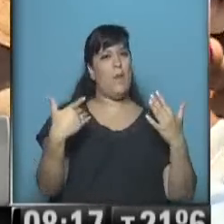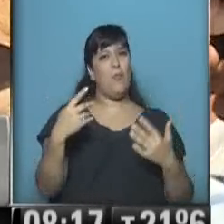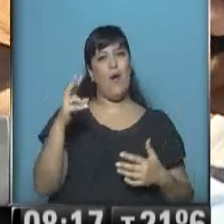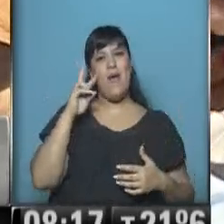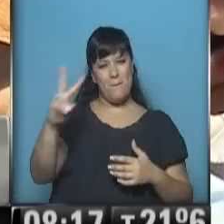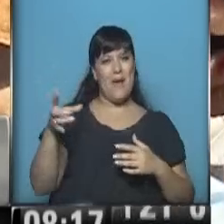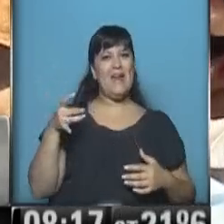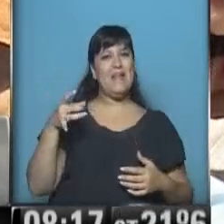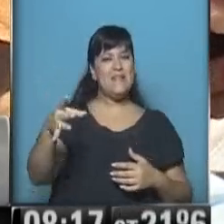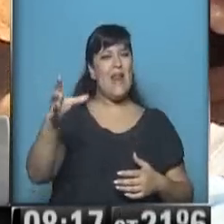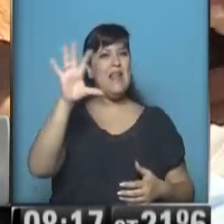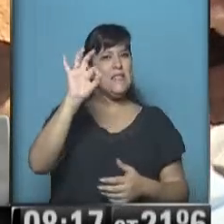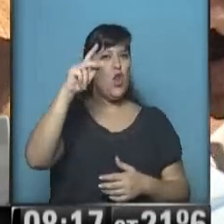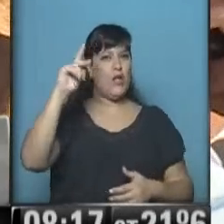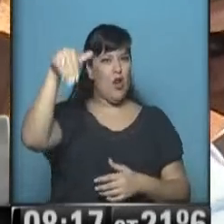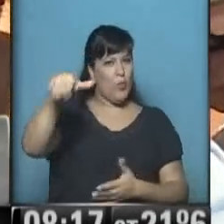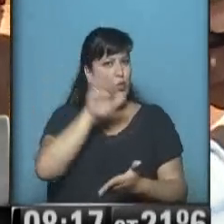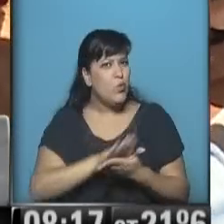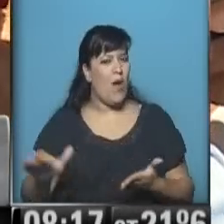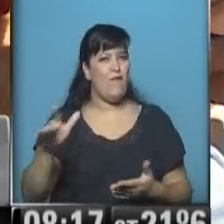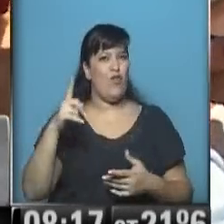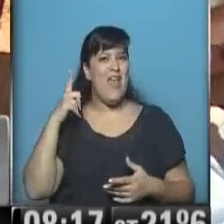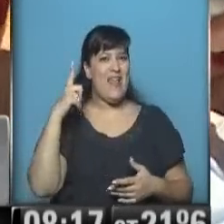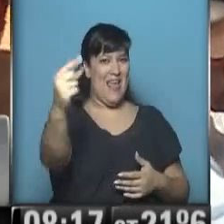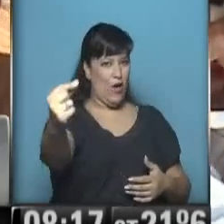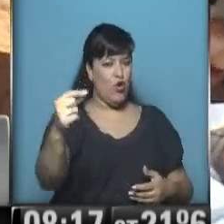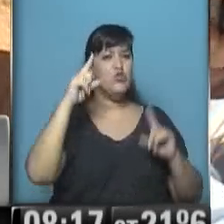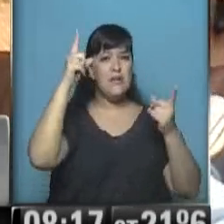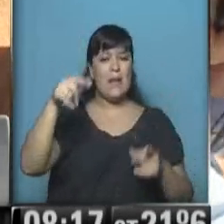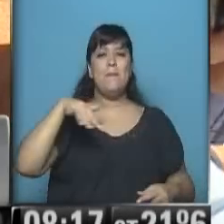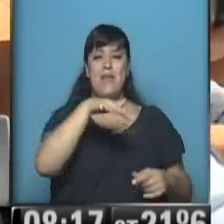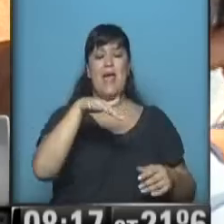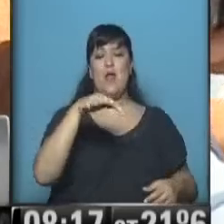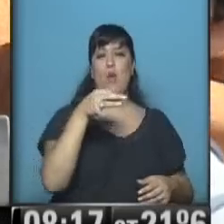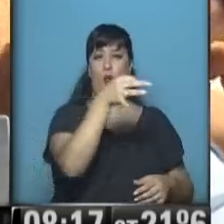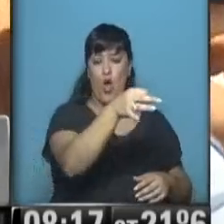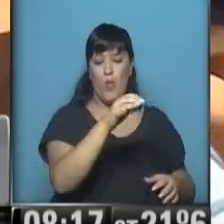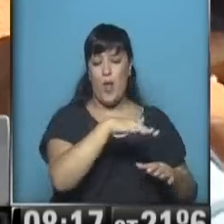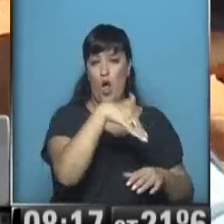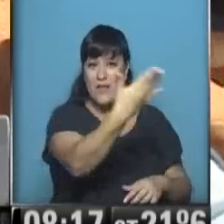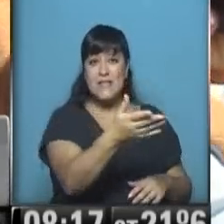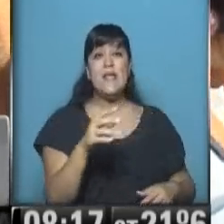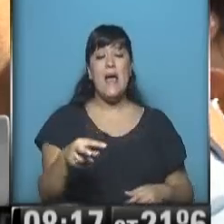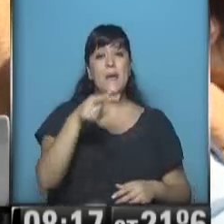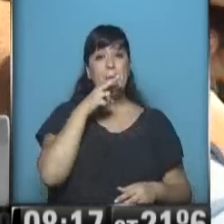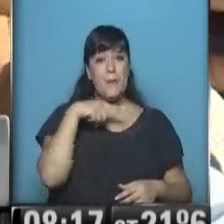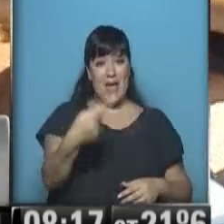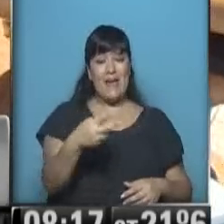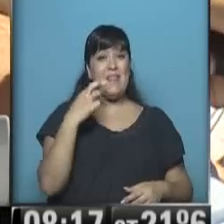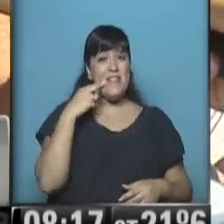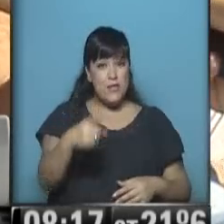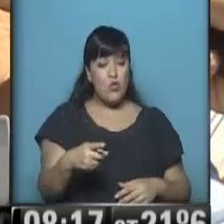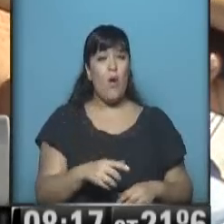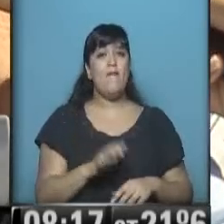los trenes cero kilómetro que ya funcionan en larga distancia y en la zona metropolitana. Y bueno, y el día viernes 19 estamos